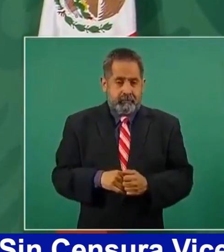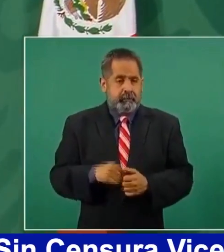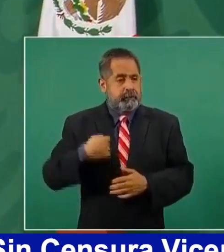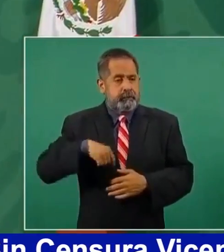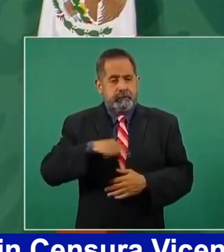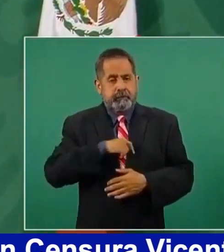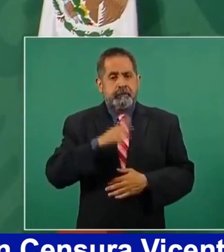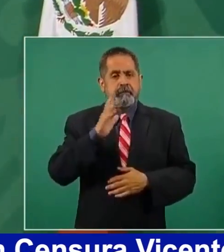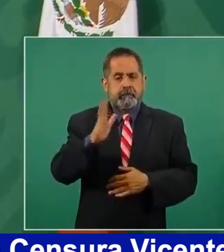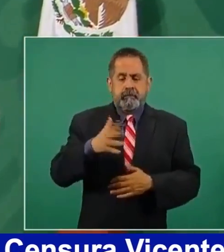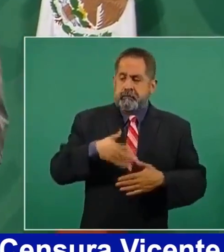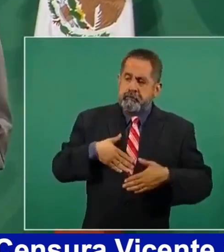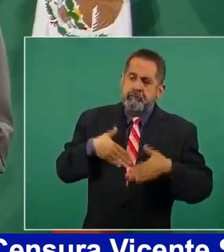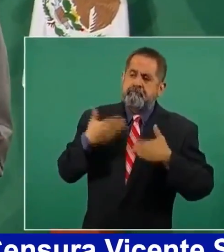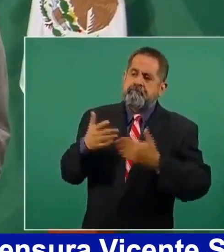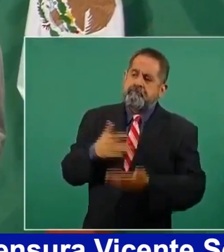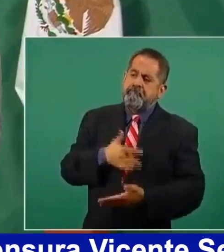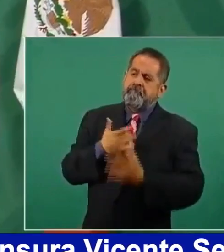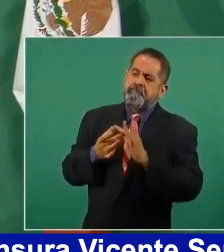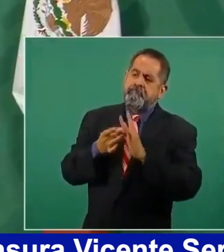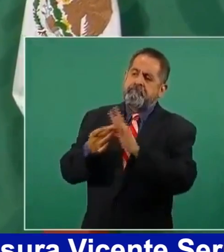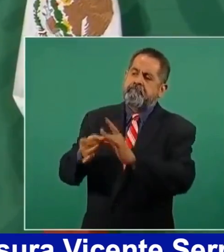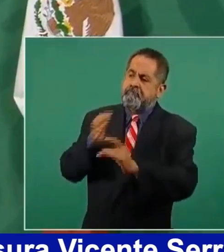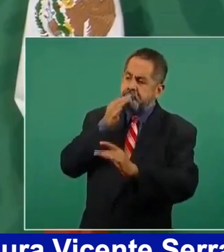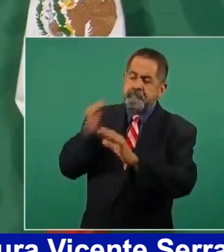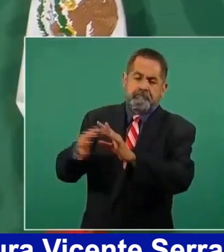Nosotros hemos ya manifestado nuestra solidaridad.